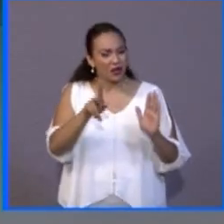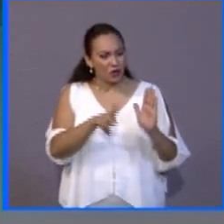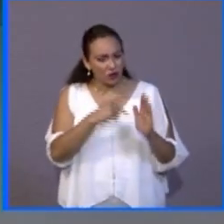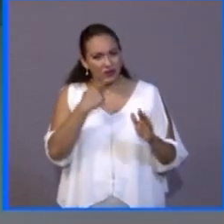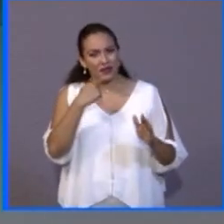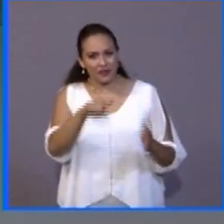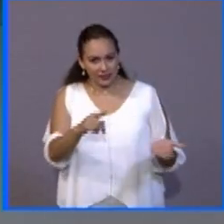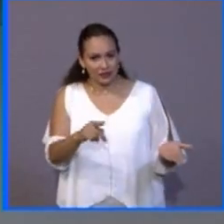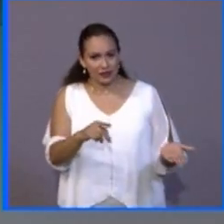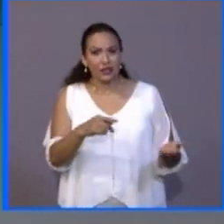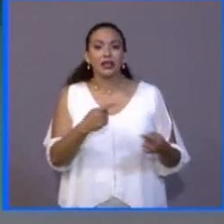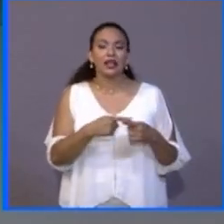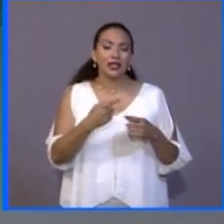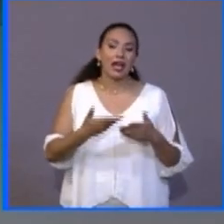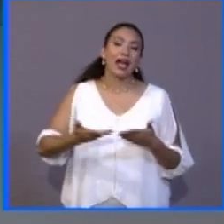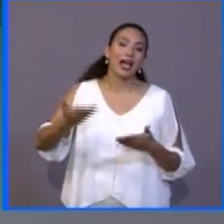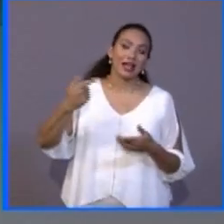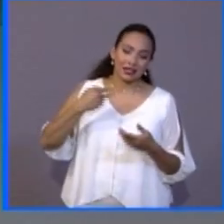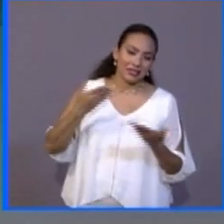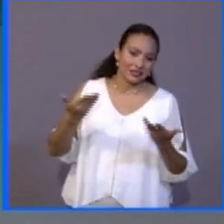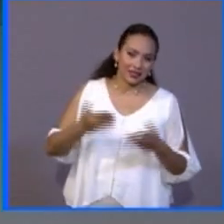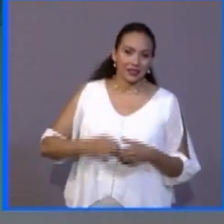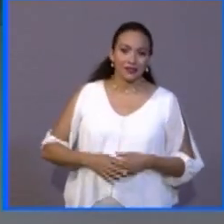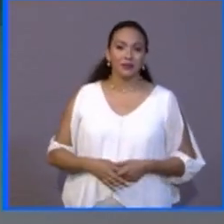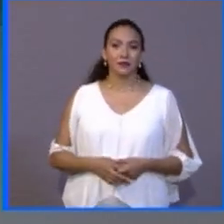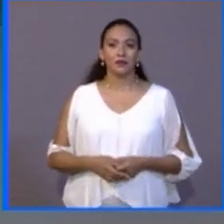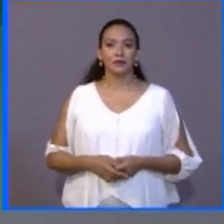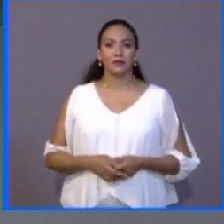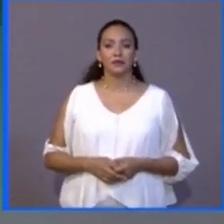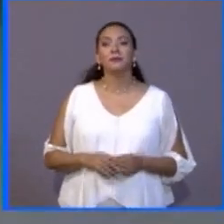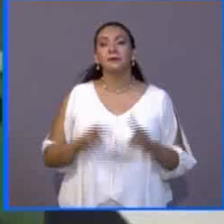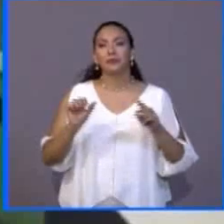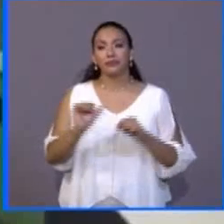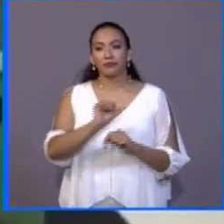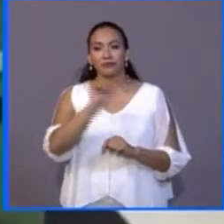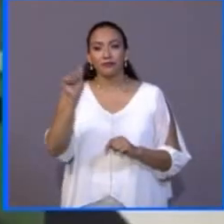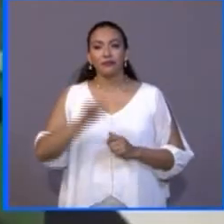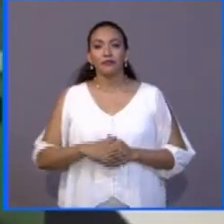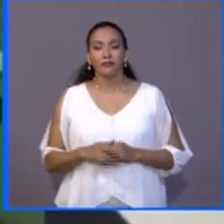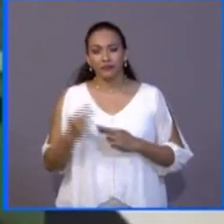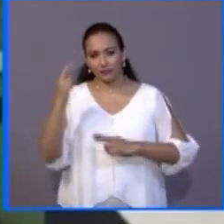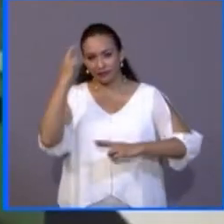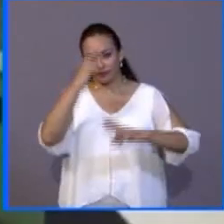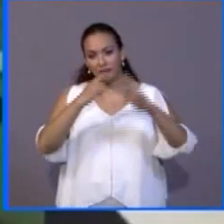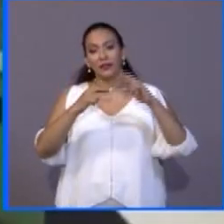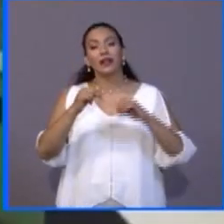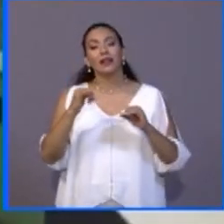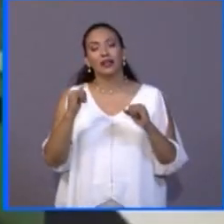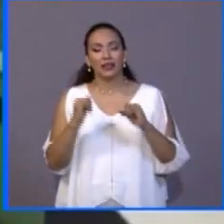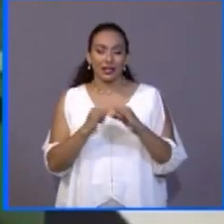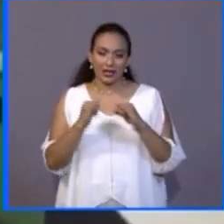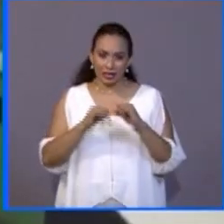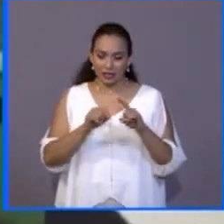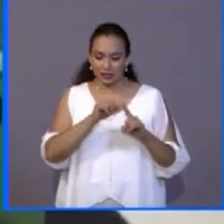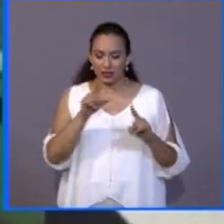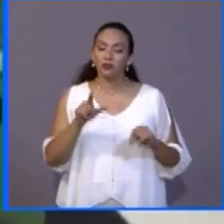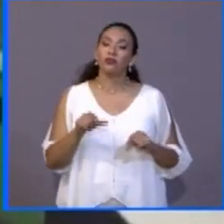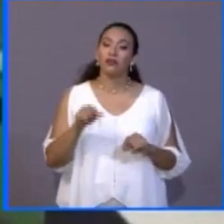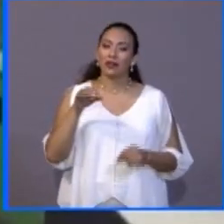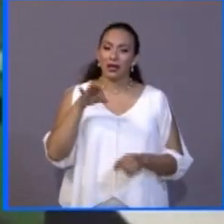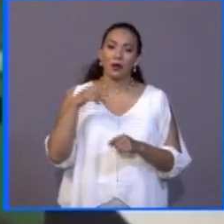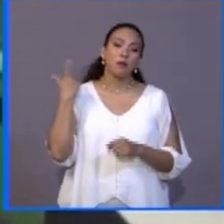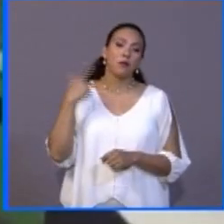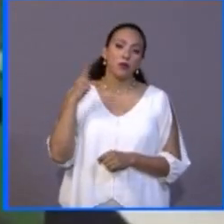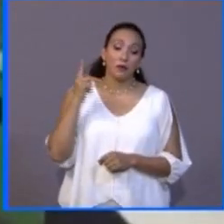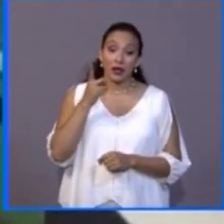demanda que promovió ante dicha instancia. En otro asunto, confirmó el acuerdo del Instituto Electoral de Puebla, que